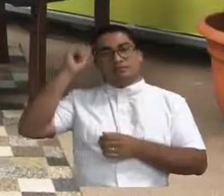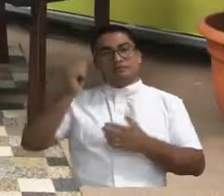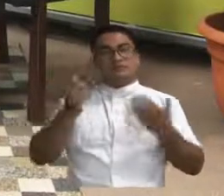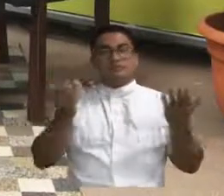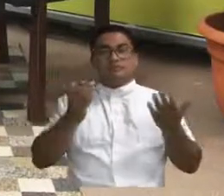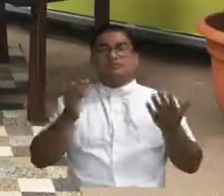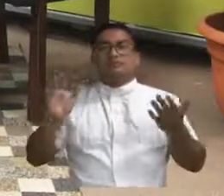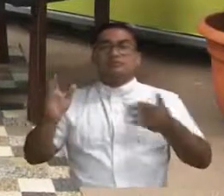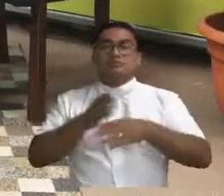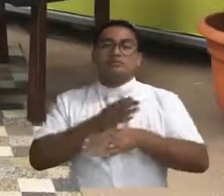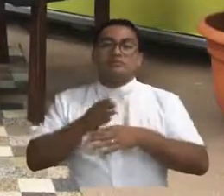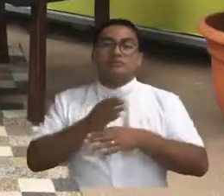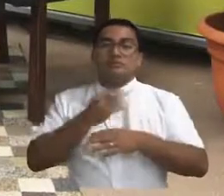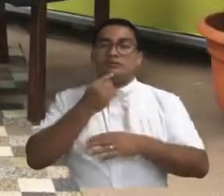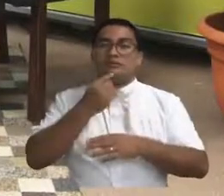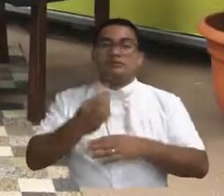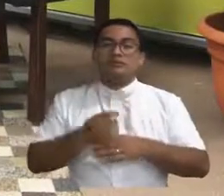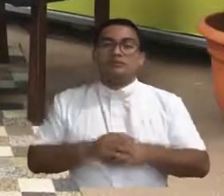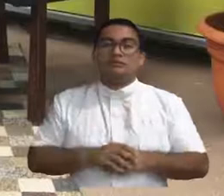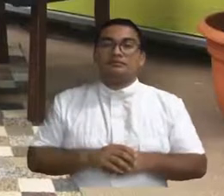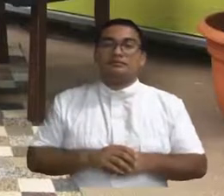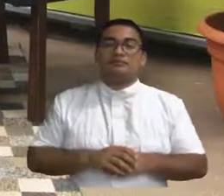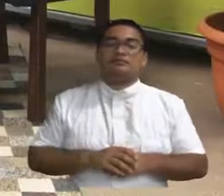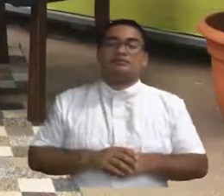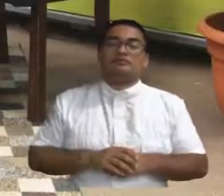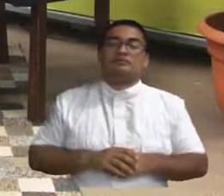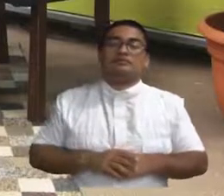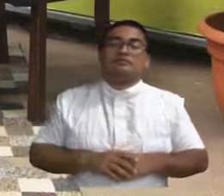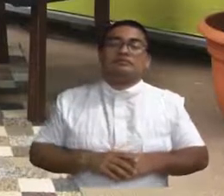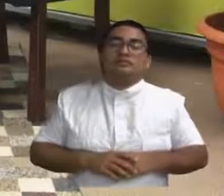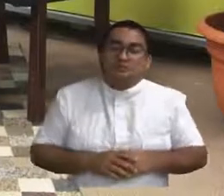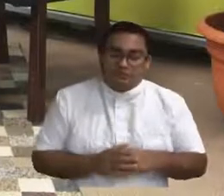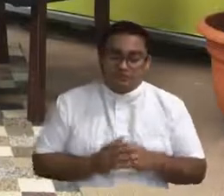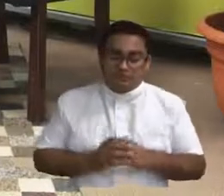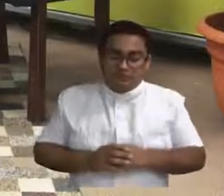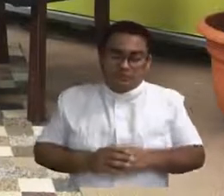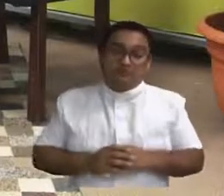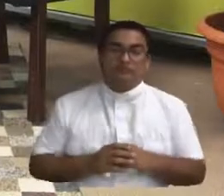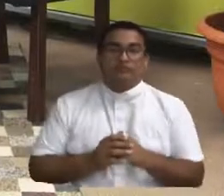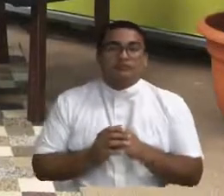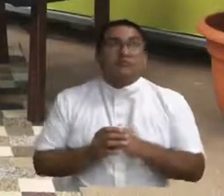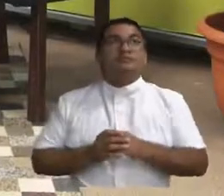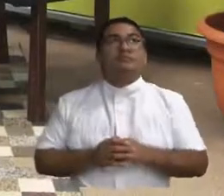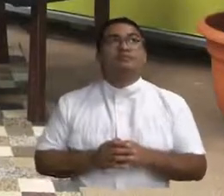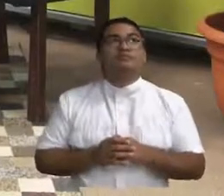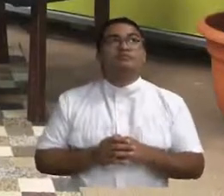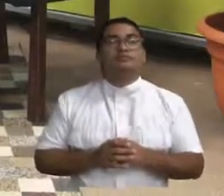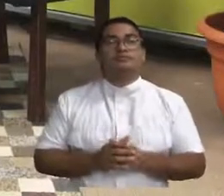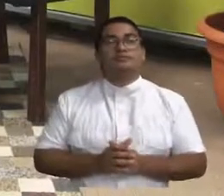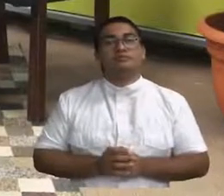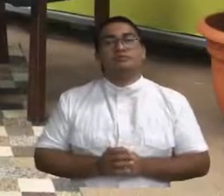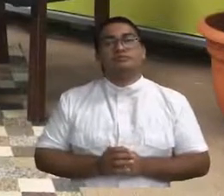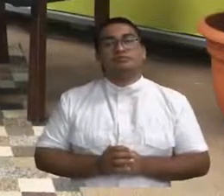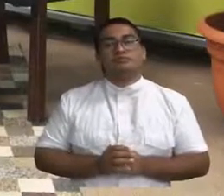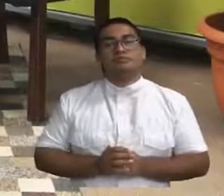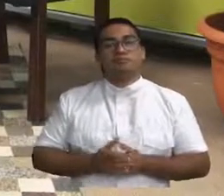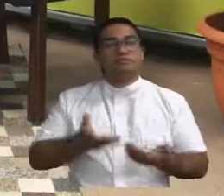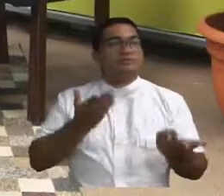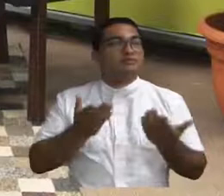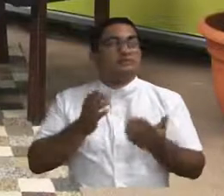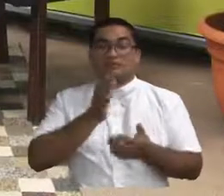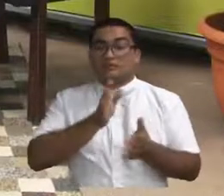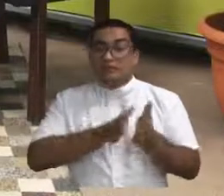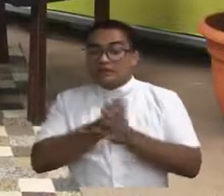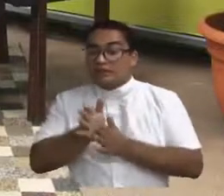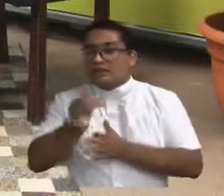otra generación, por ejemplo. No hay que darle niño al niño piña, no hay que darle